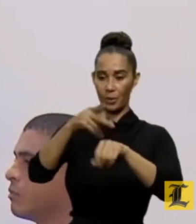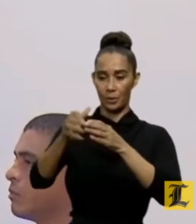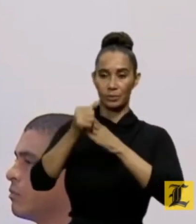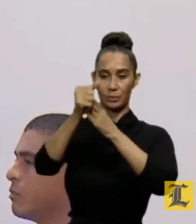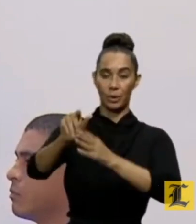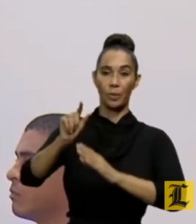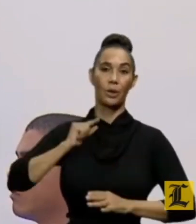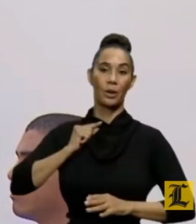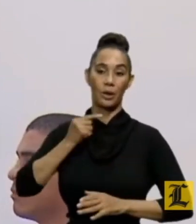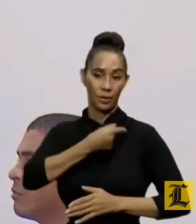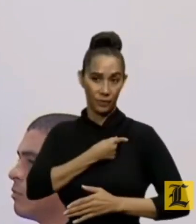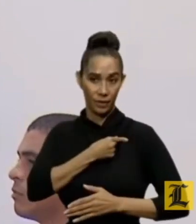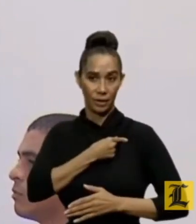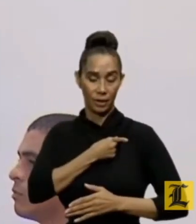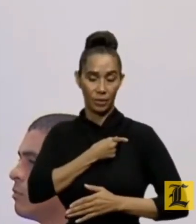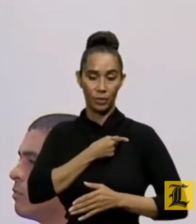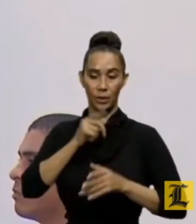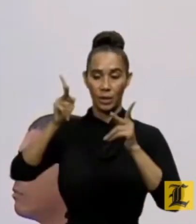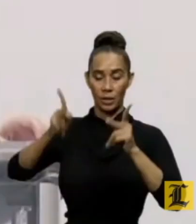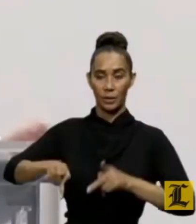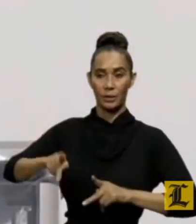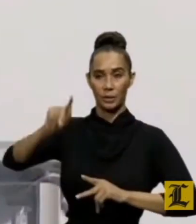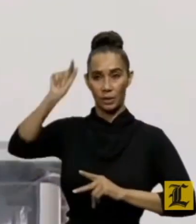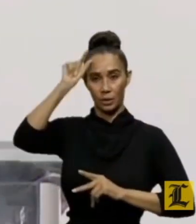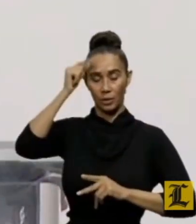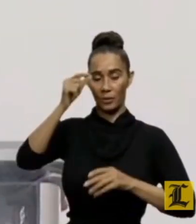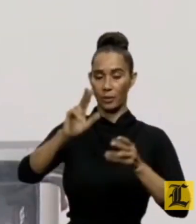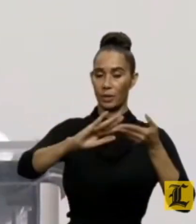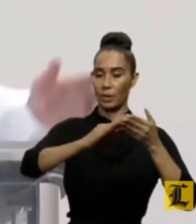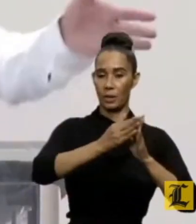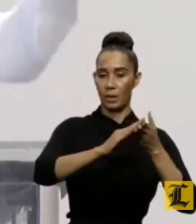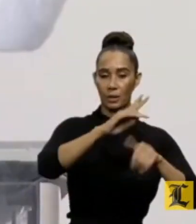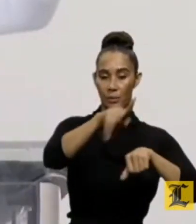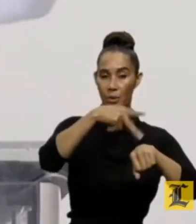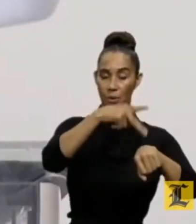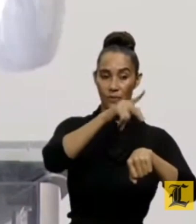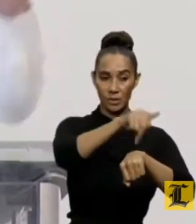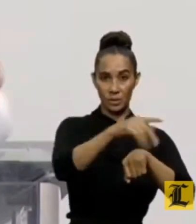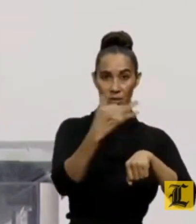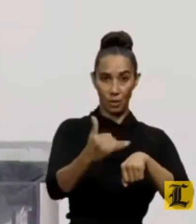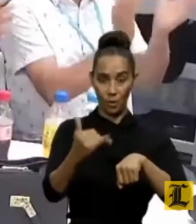las gobernadoras y con el personal del gobierno en cada localidad. En